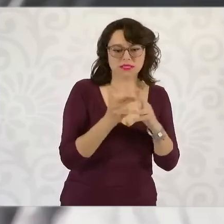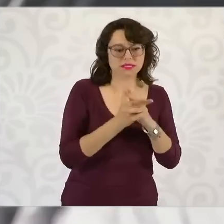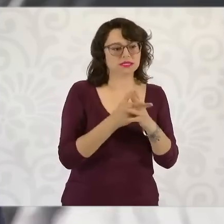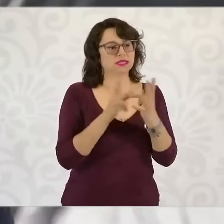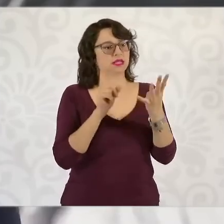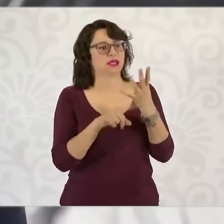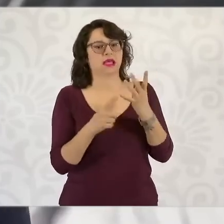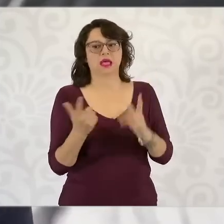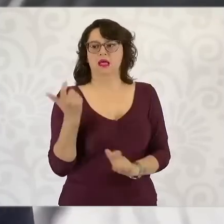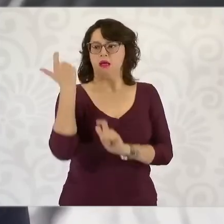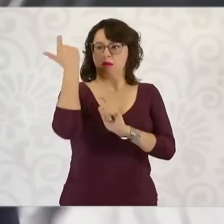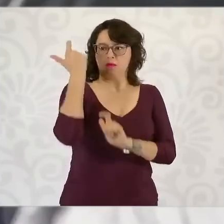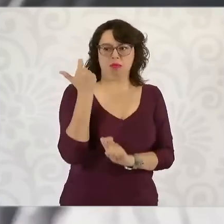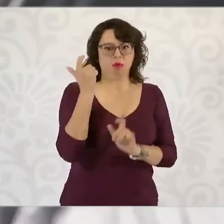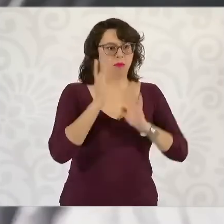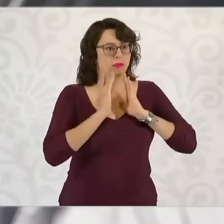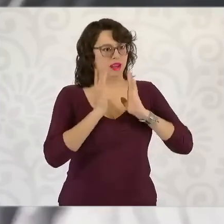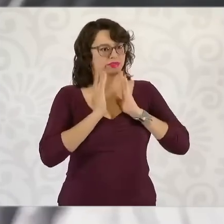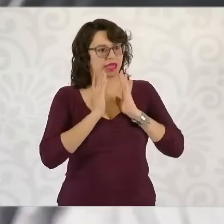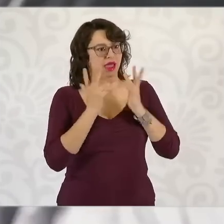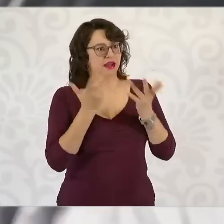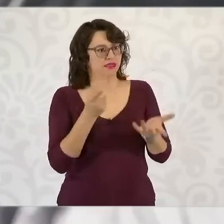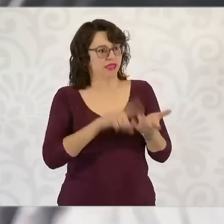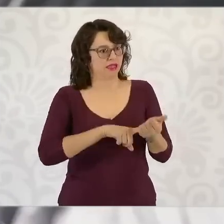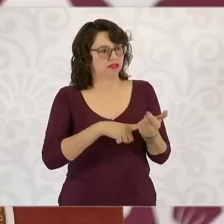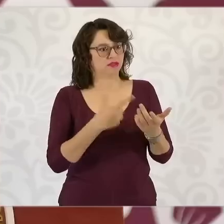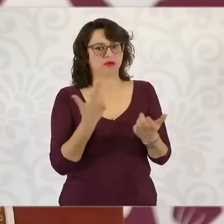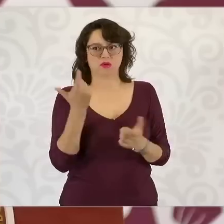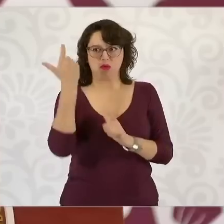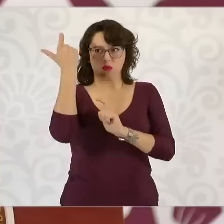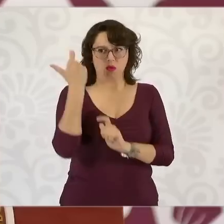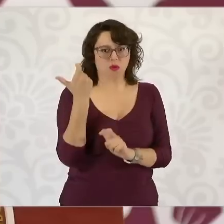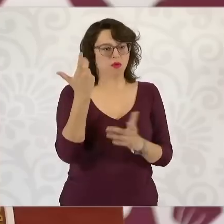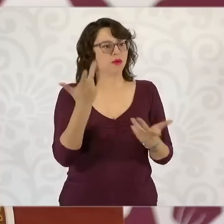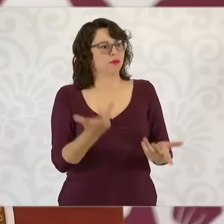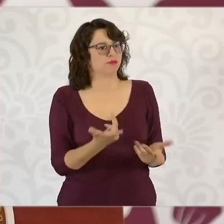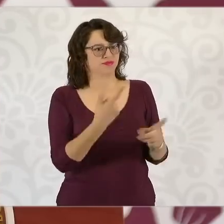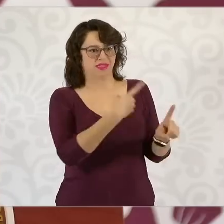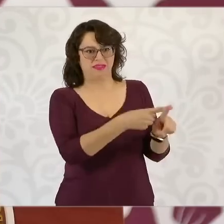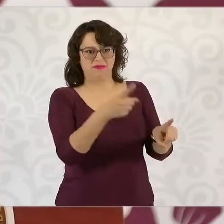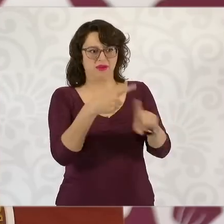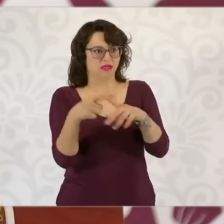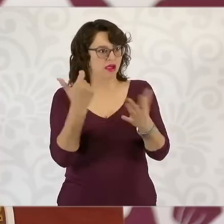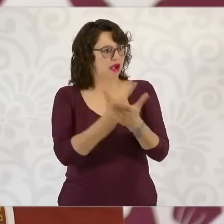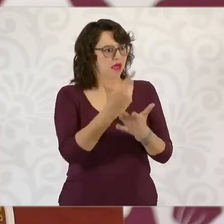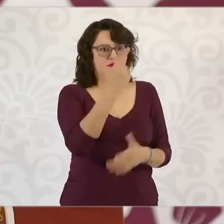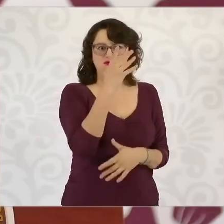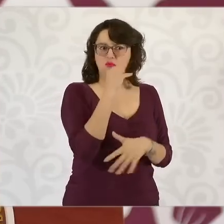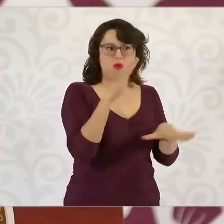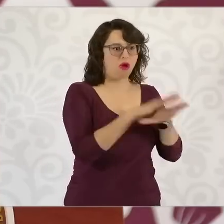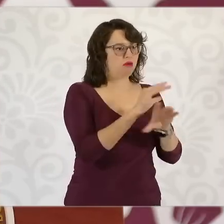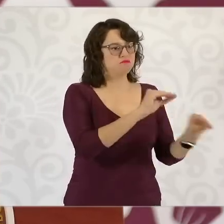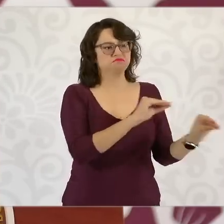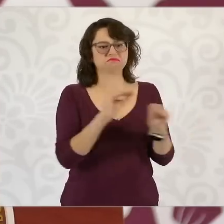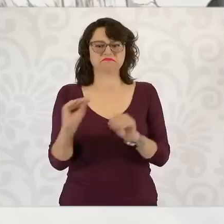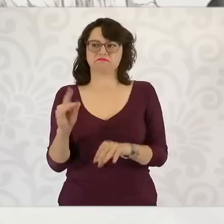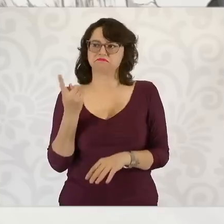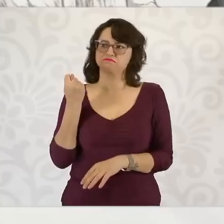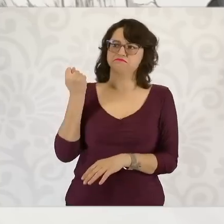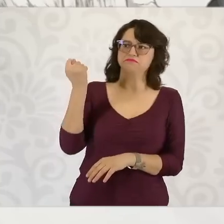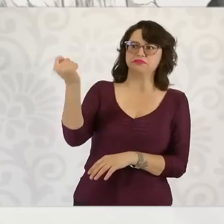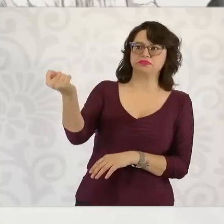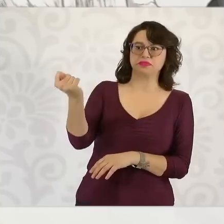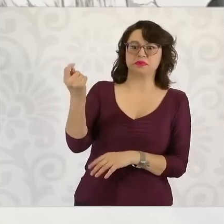portación de arma de fuego de uso exclusivo del Ejército, así como delitos diversos de alto impacto. Por ello, en su mayoría estos